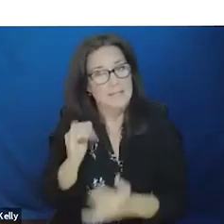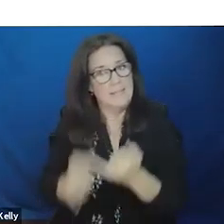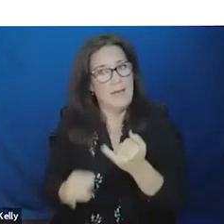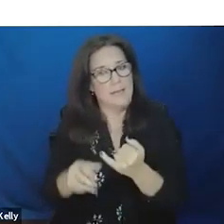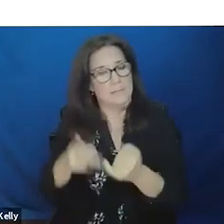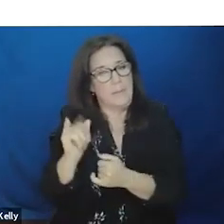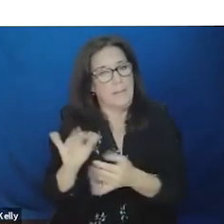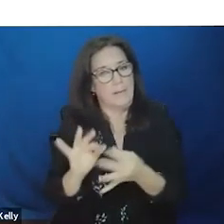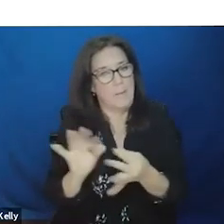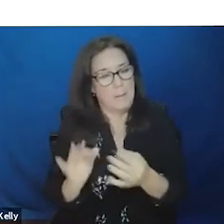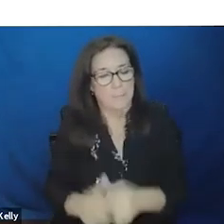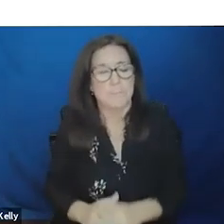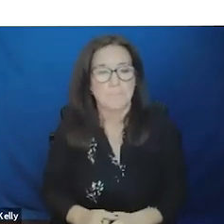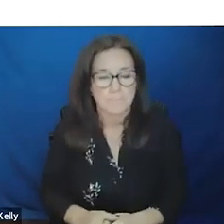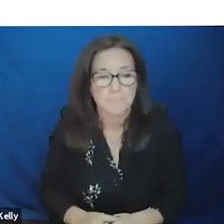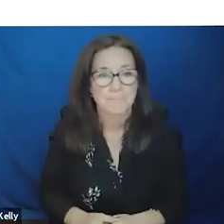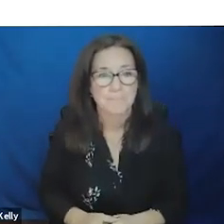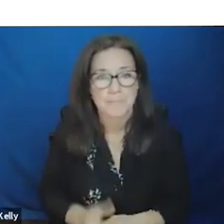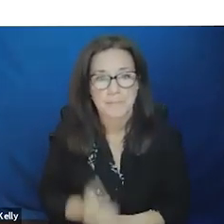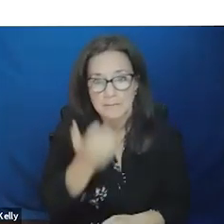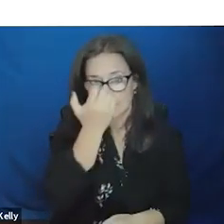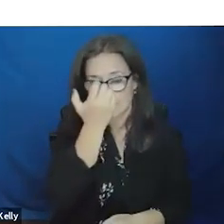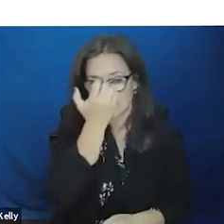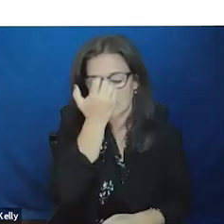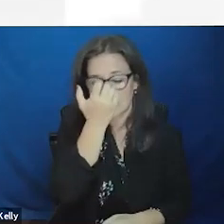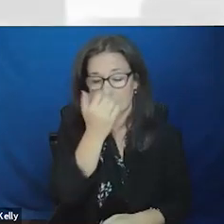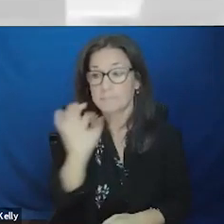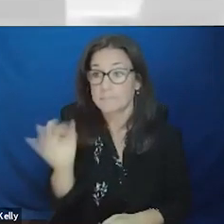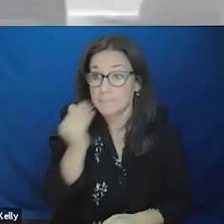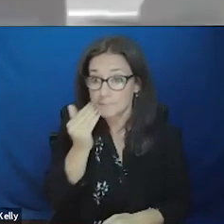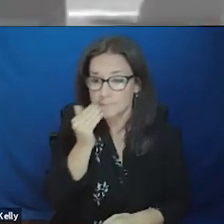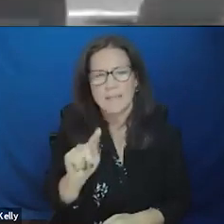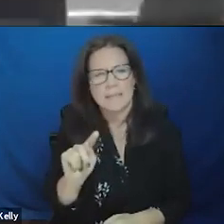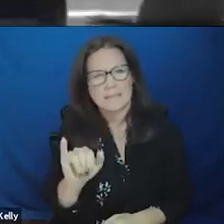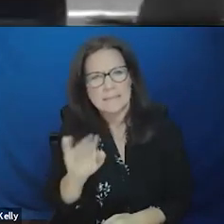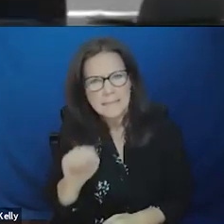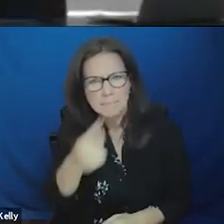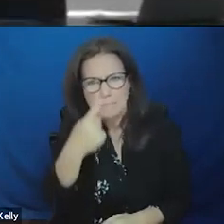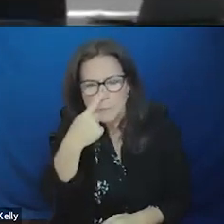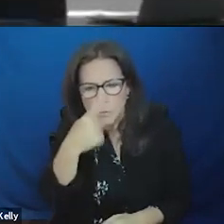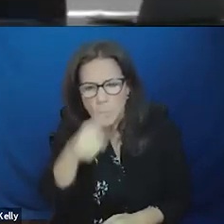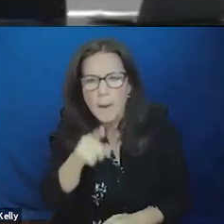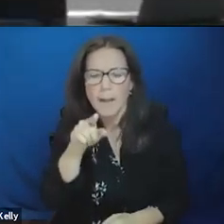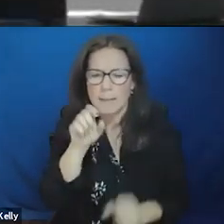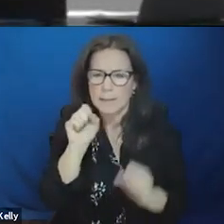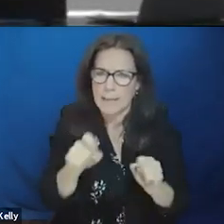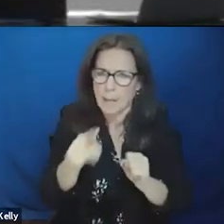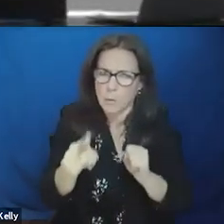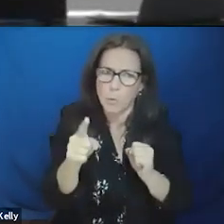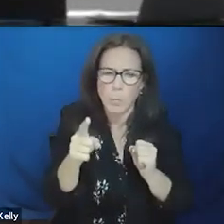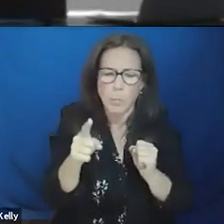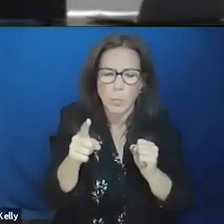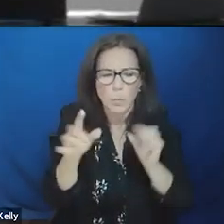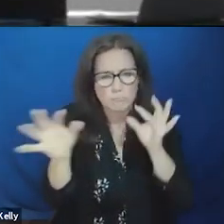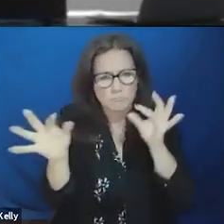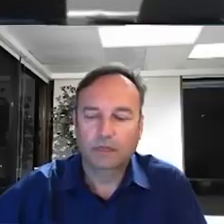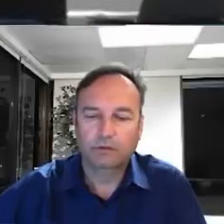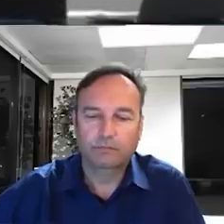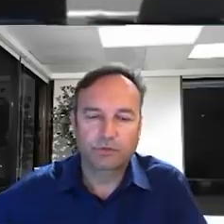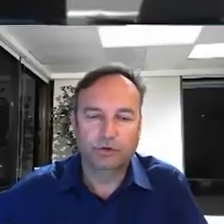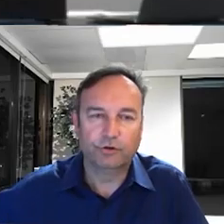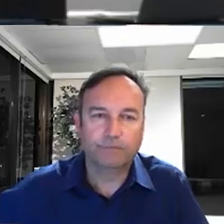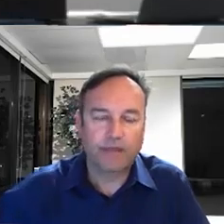trabajan en el distrito escolar gracias esos son todos los comentarios del público sobre este tema muchísimas gracias